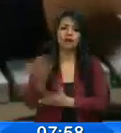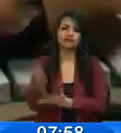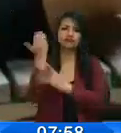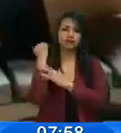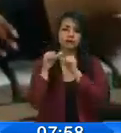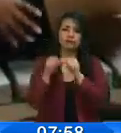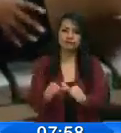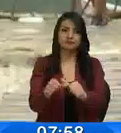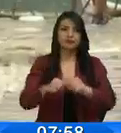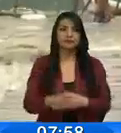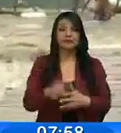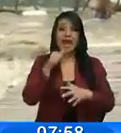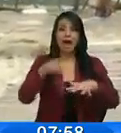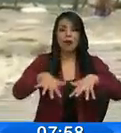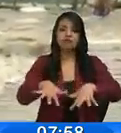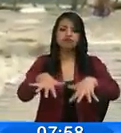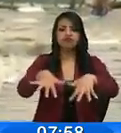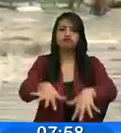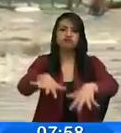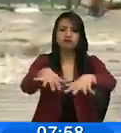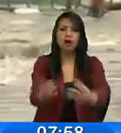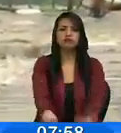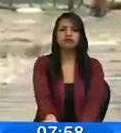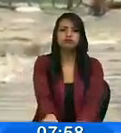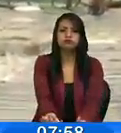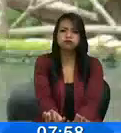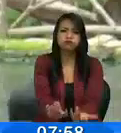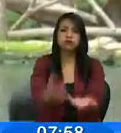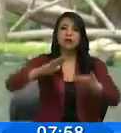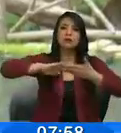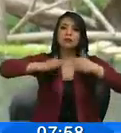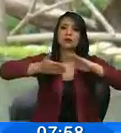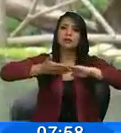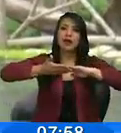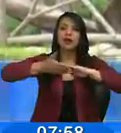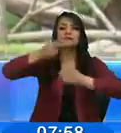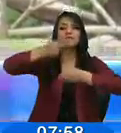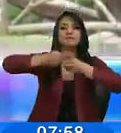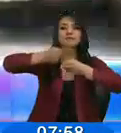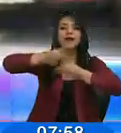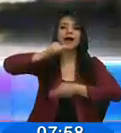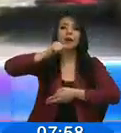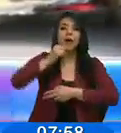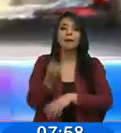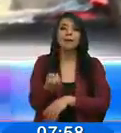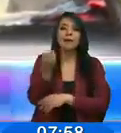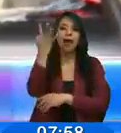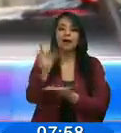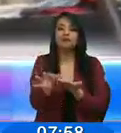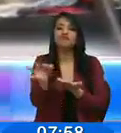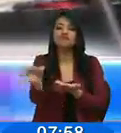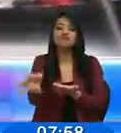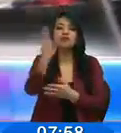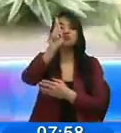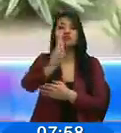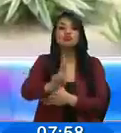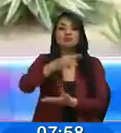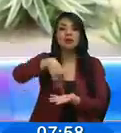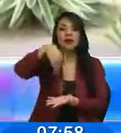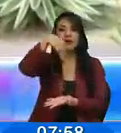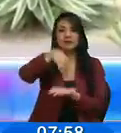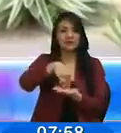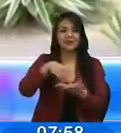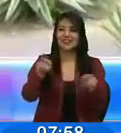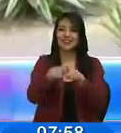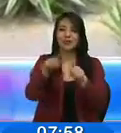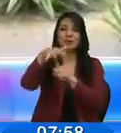La poza de agua sulfurosa, ubicada en la comunidad de Agua Blanca en el cantón Puerto López, al sur de Manabí, es parte del Parque